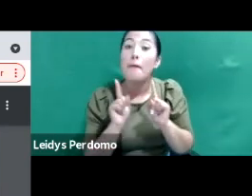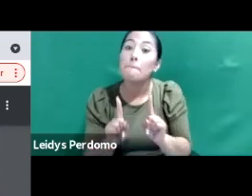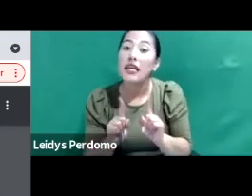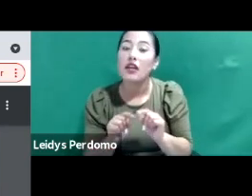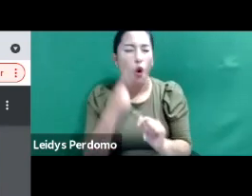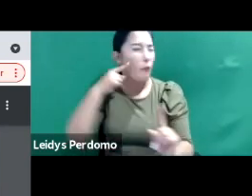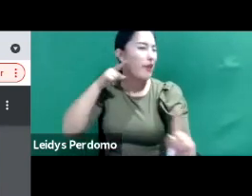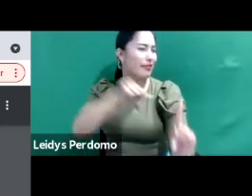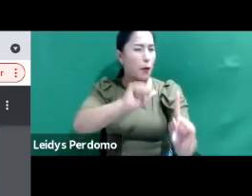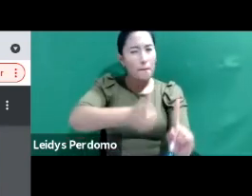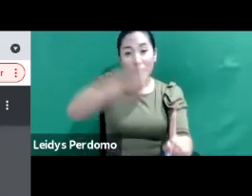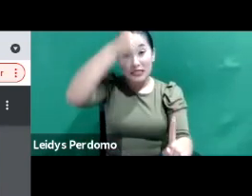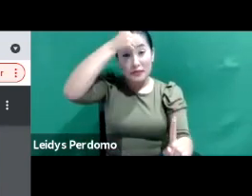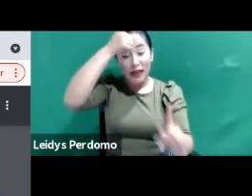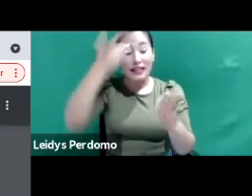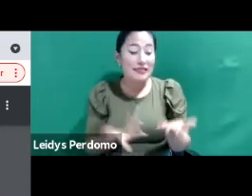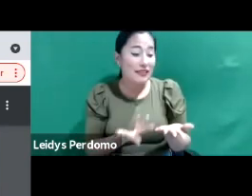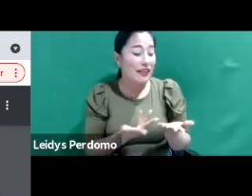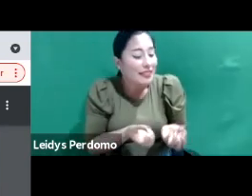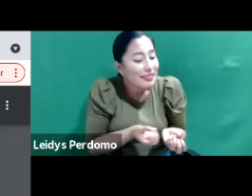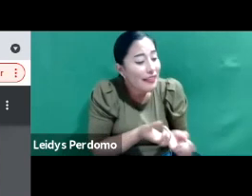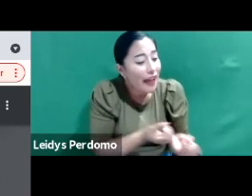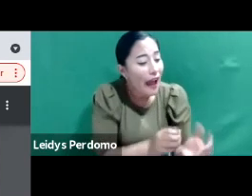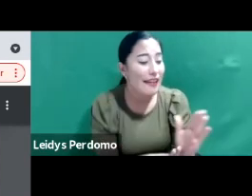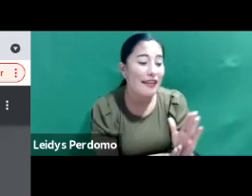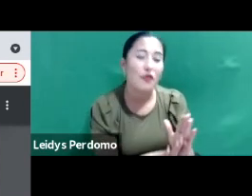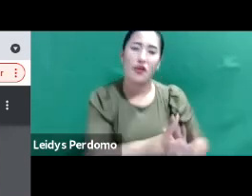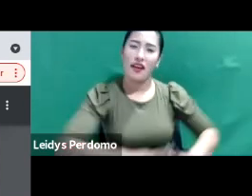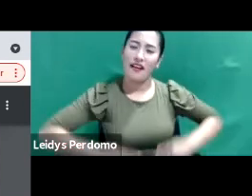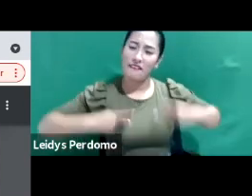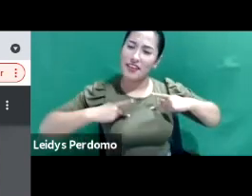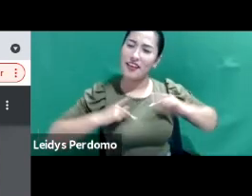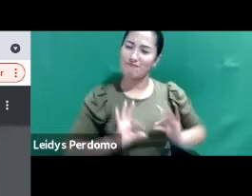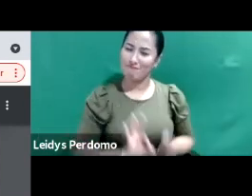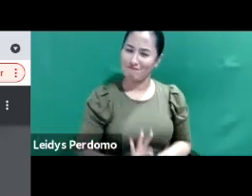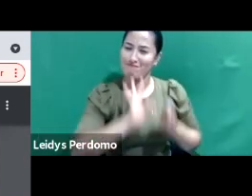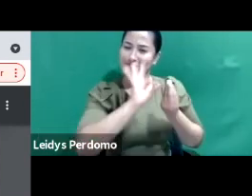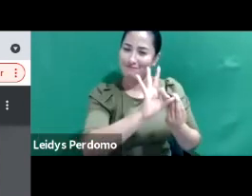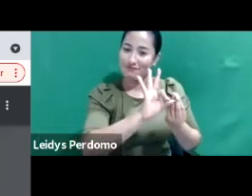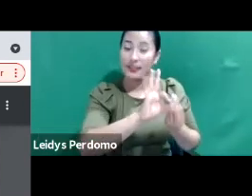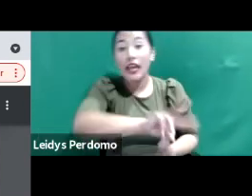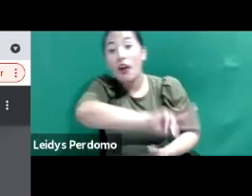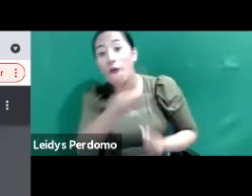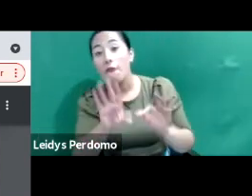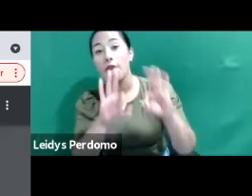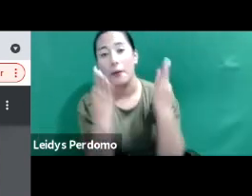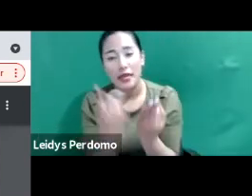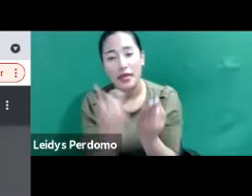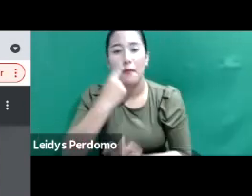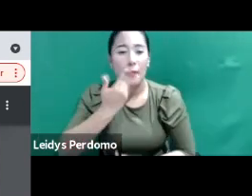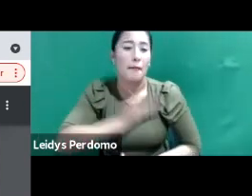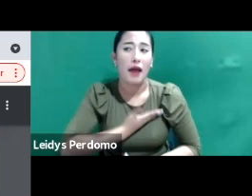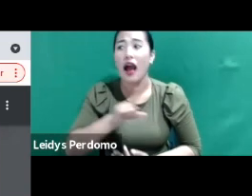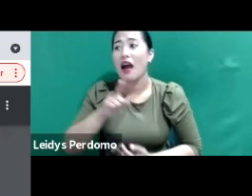optimizar versus la calidad de vida del niño, pero también de su familia y de su vida realmente. Obviamente, cuando